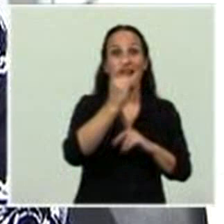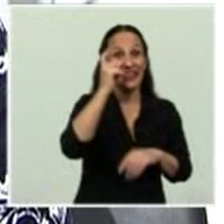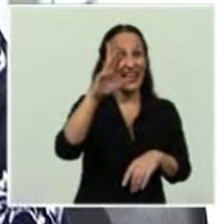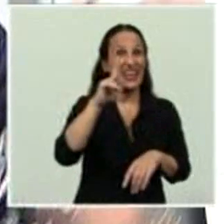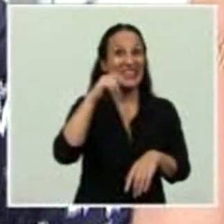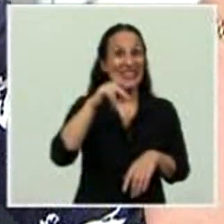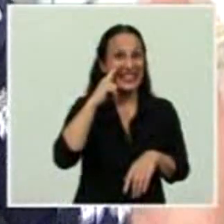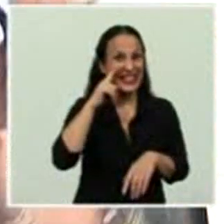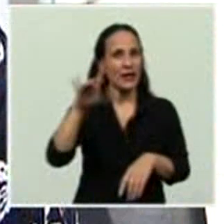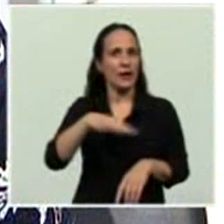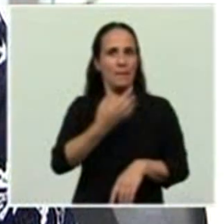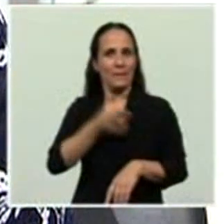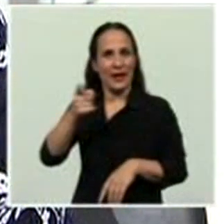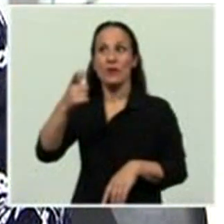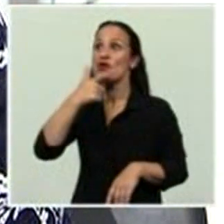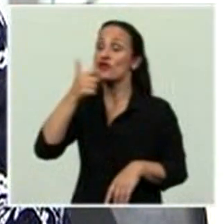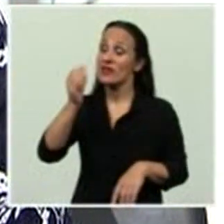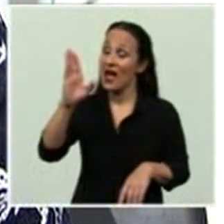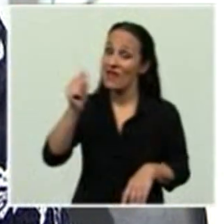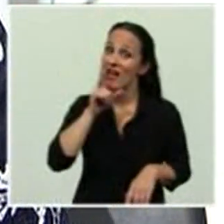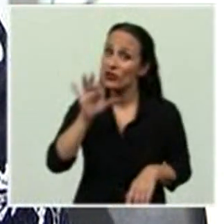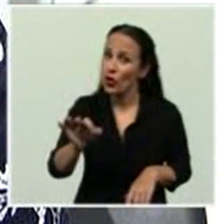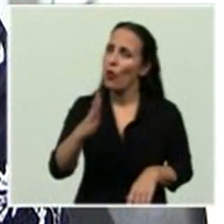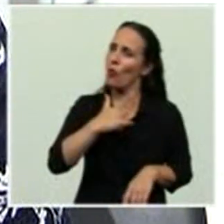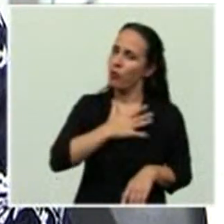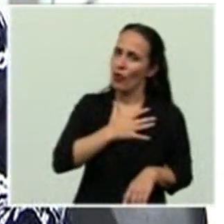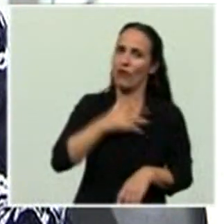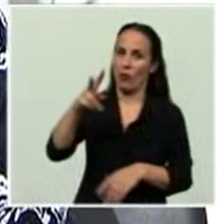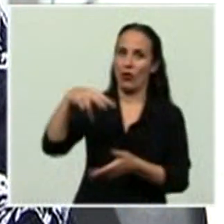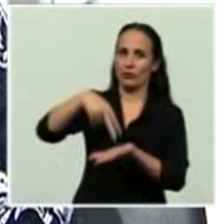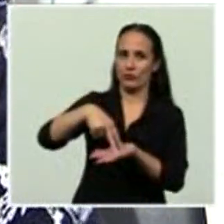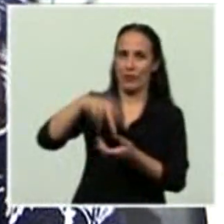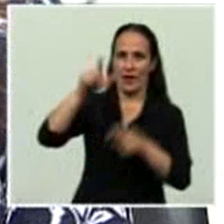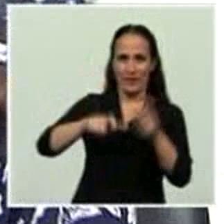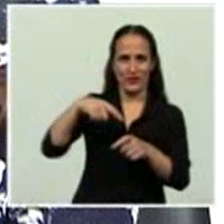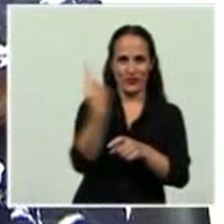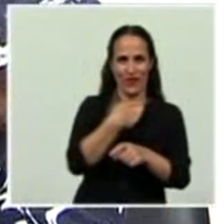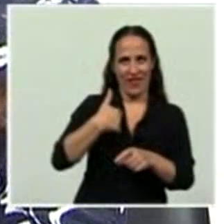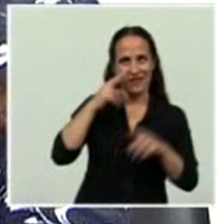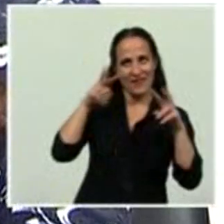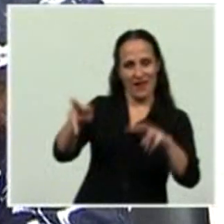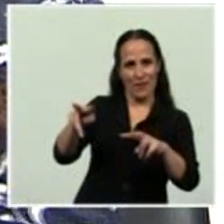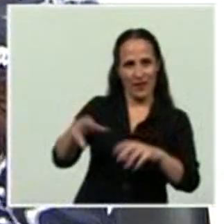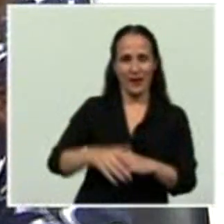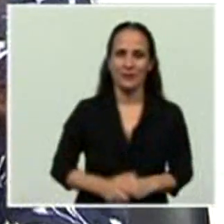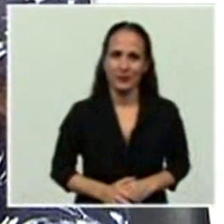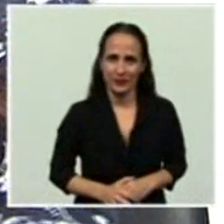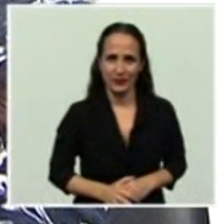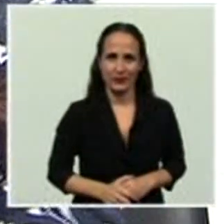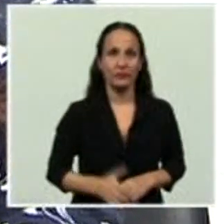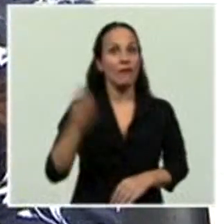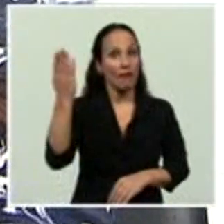el premio sábato por favor doctor kerini si puede pararse para que lo vean los argentinos el doctor kerini